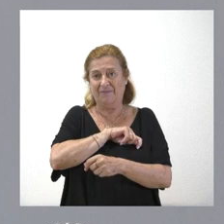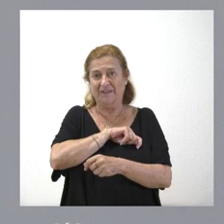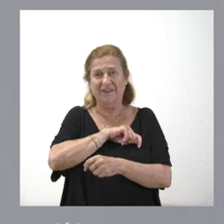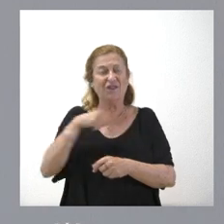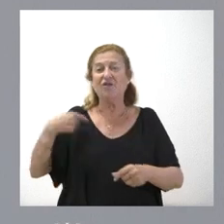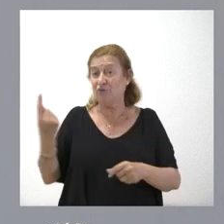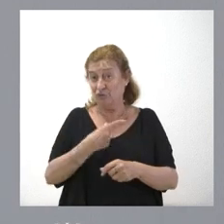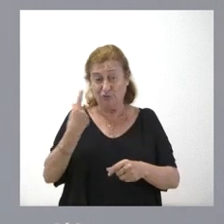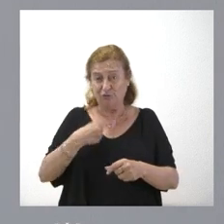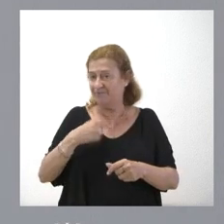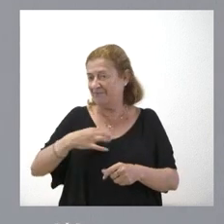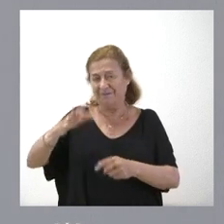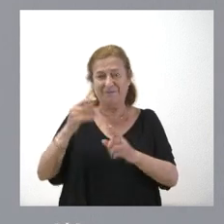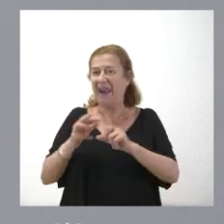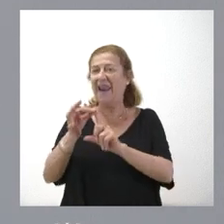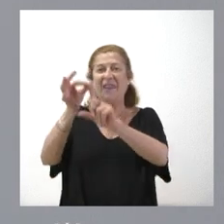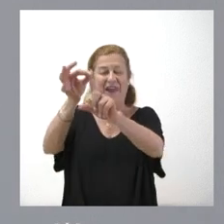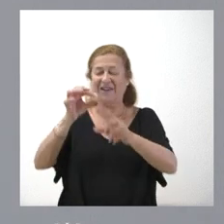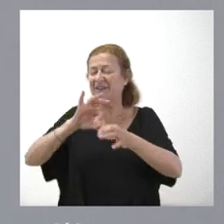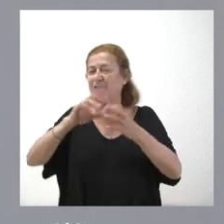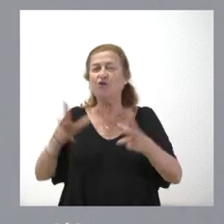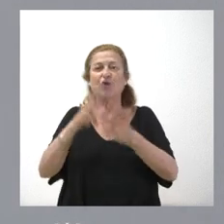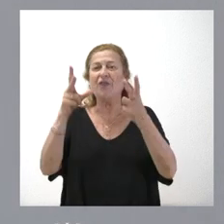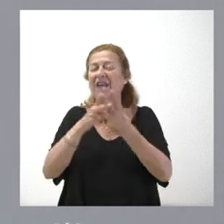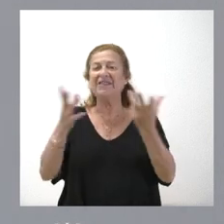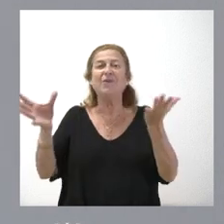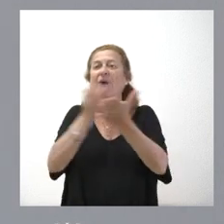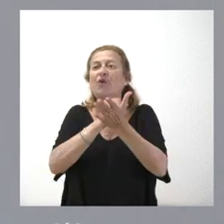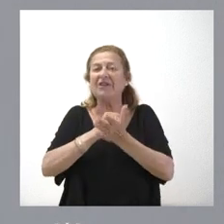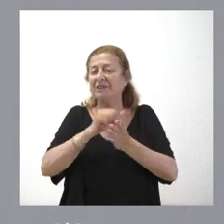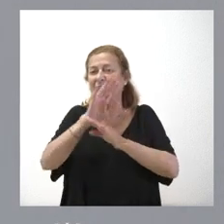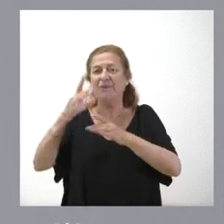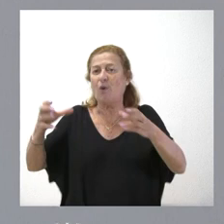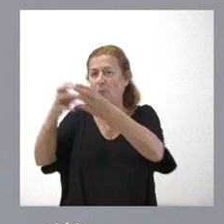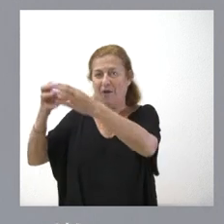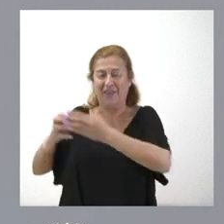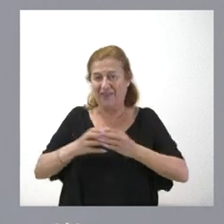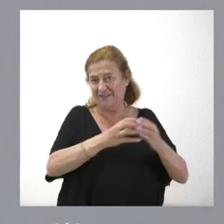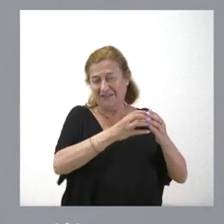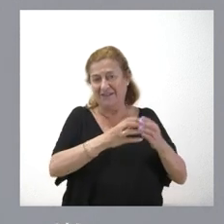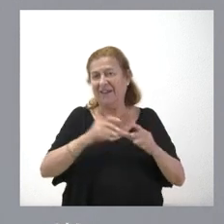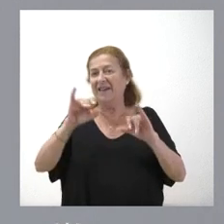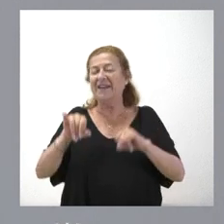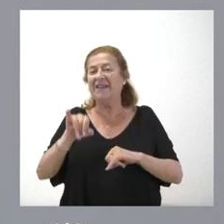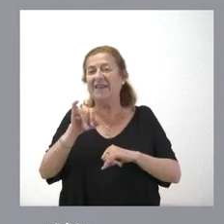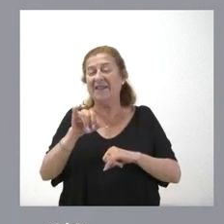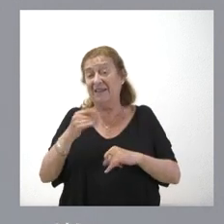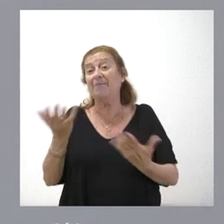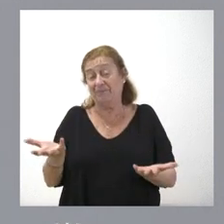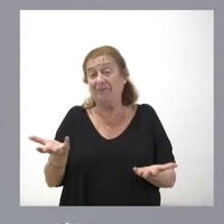somos líderes en servicios sociales entre las comunidades de régimen común y por tanto